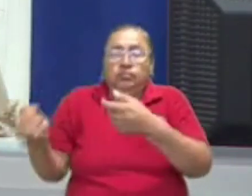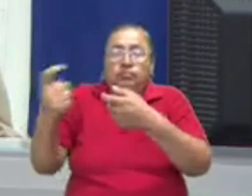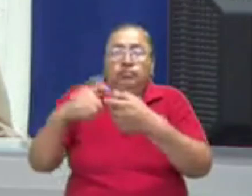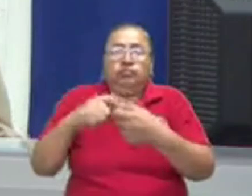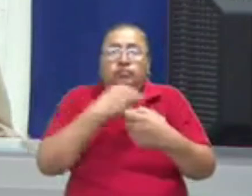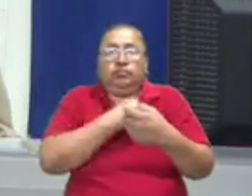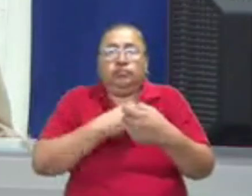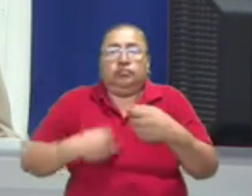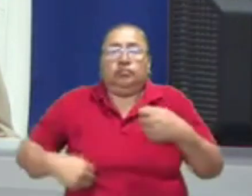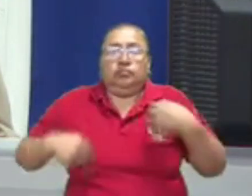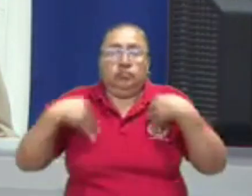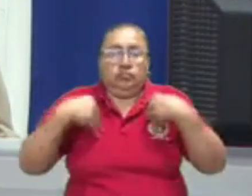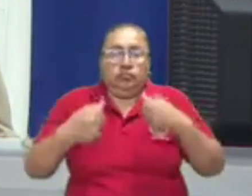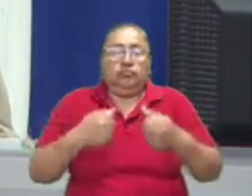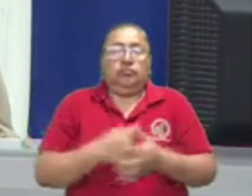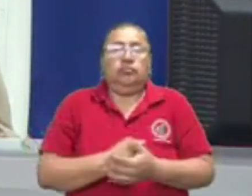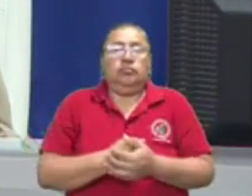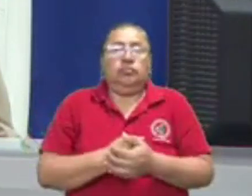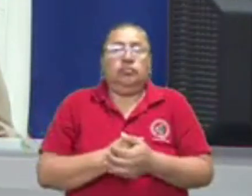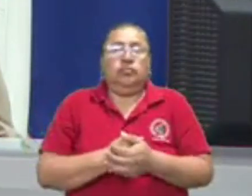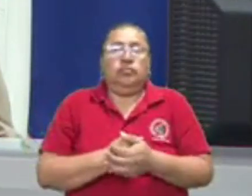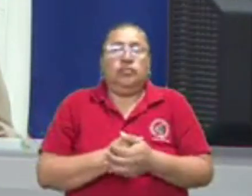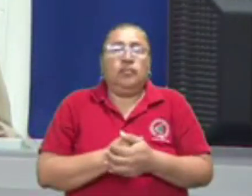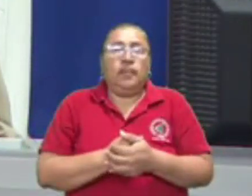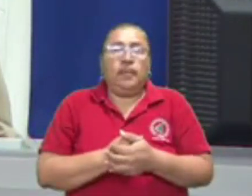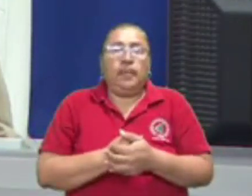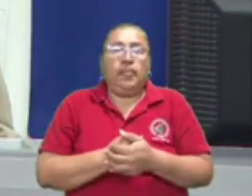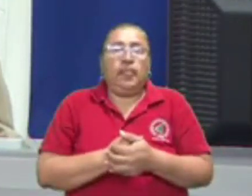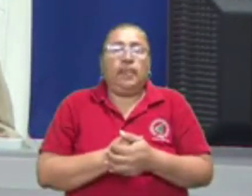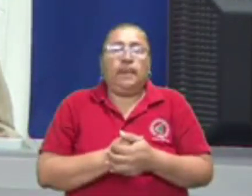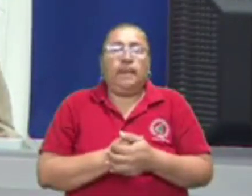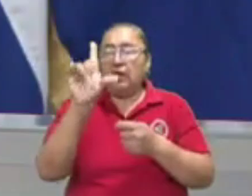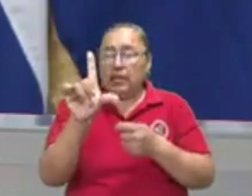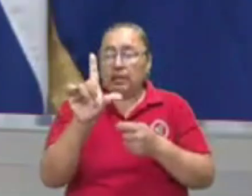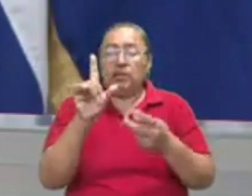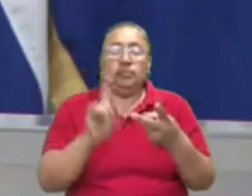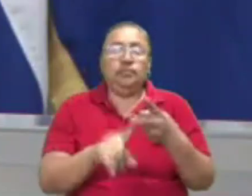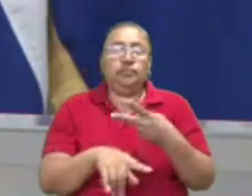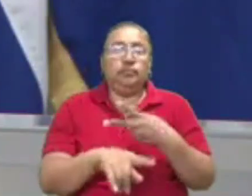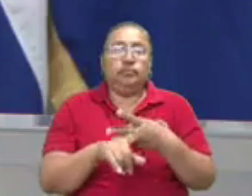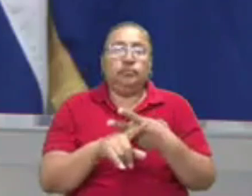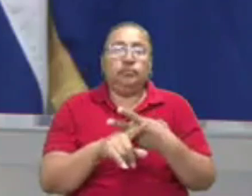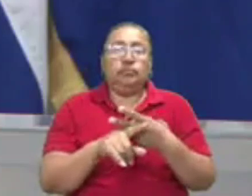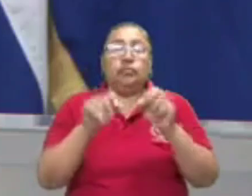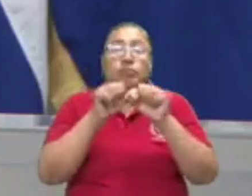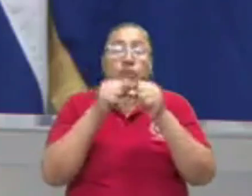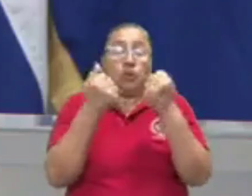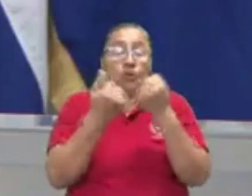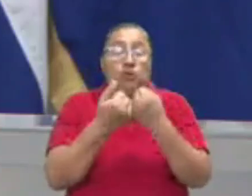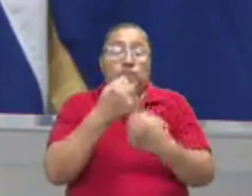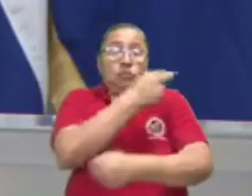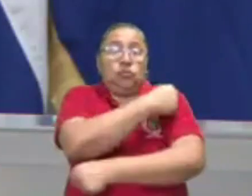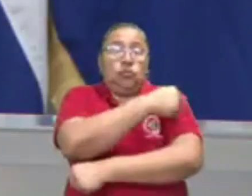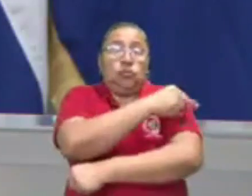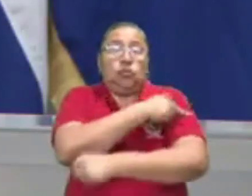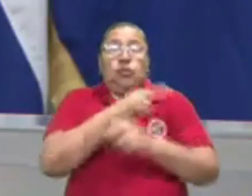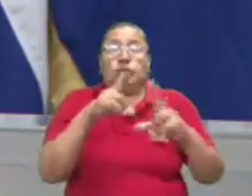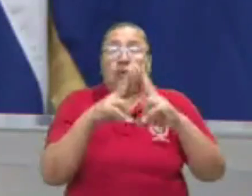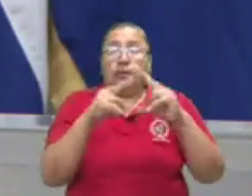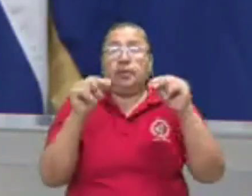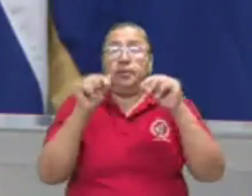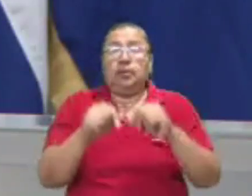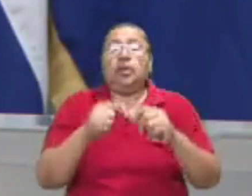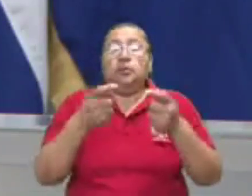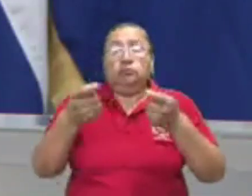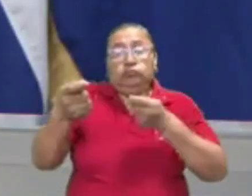adscrito al Ministerio de Salud, MINSA. La Asociación Cruz Roja Nicaragüense